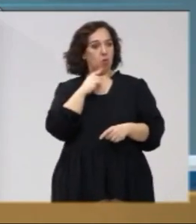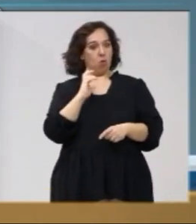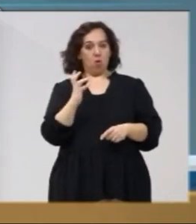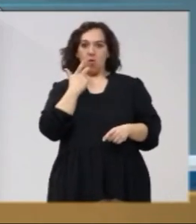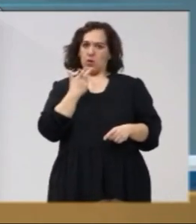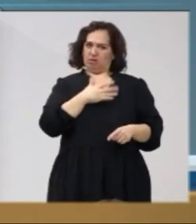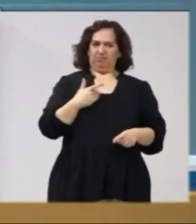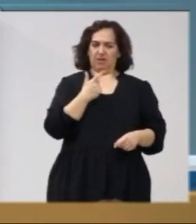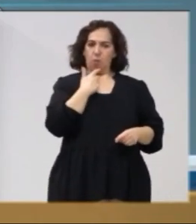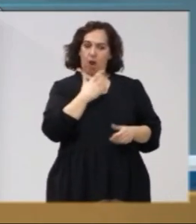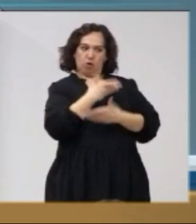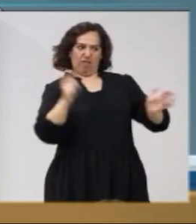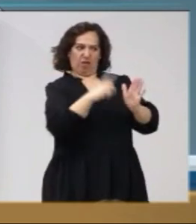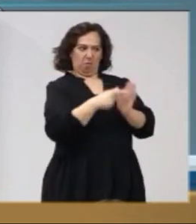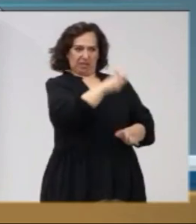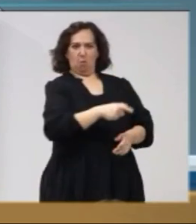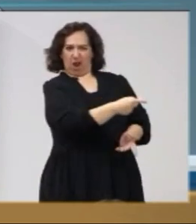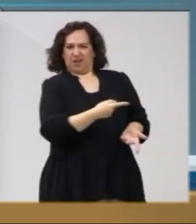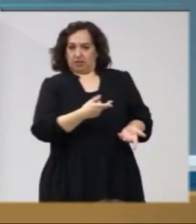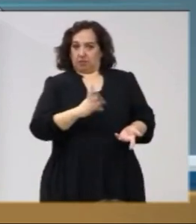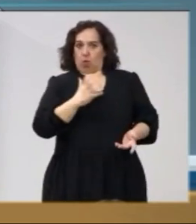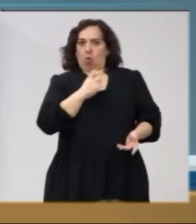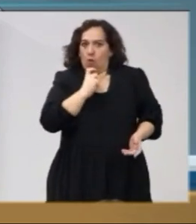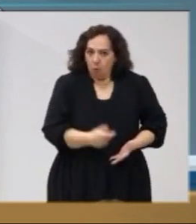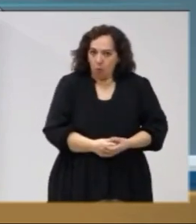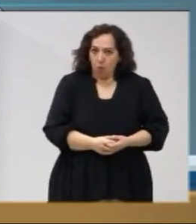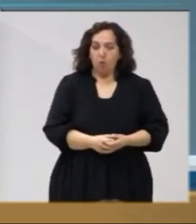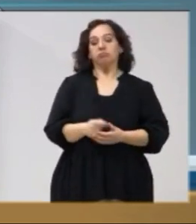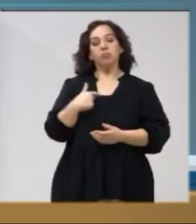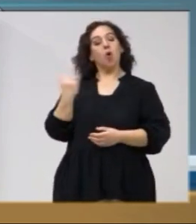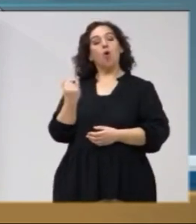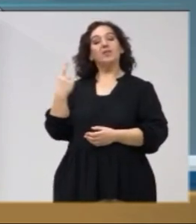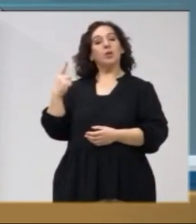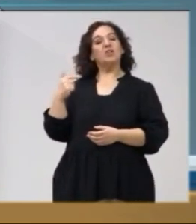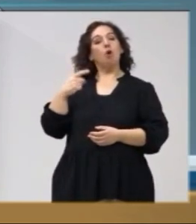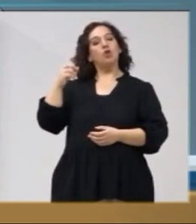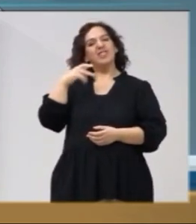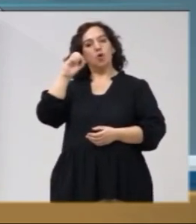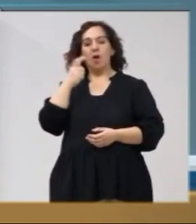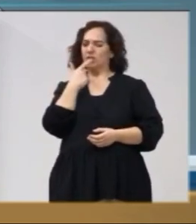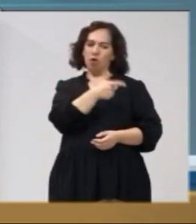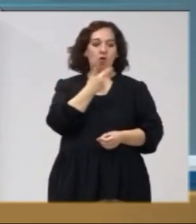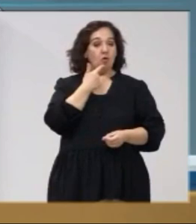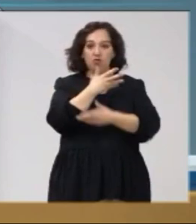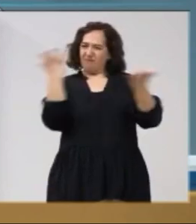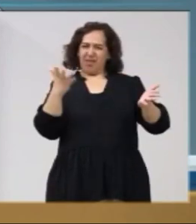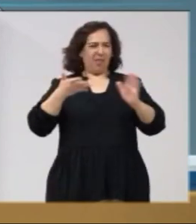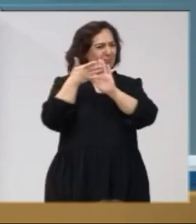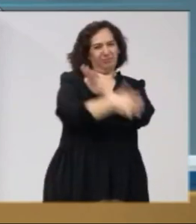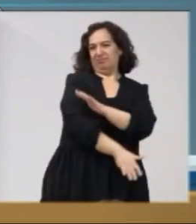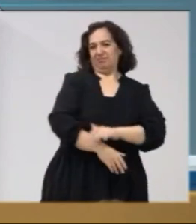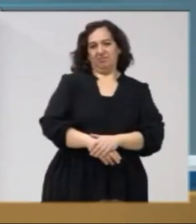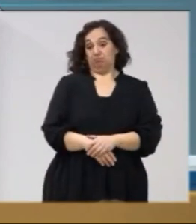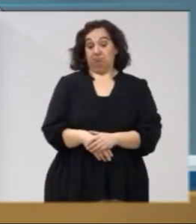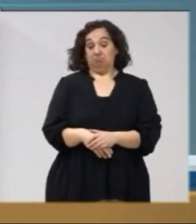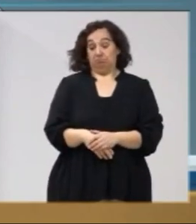las manos en el fuego por alguien? Pues yo por José Luis Goicoechea las pondré toda mi vida. No